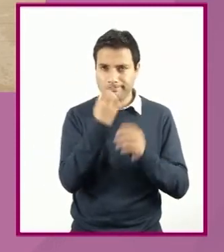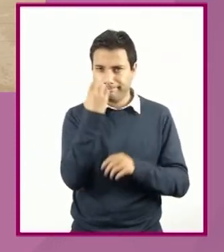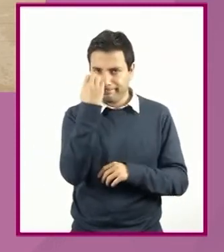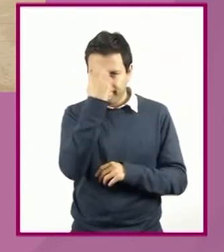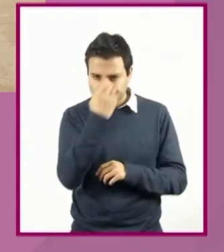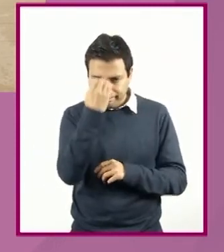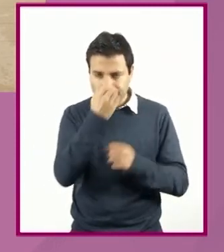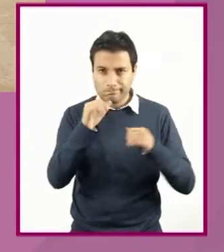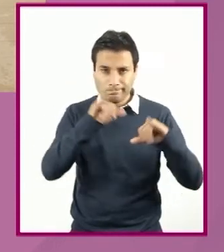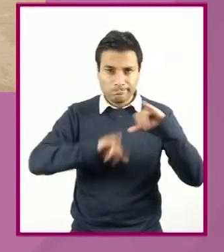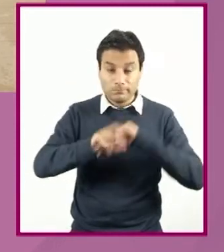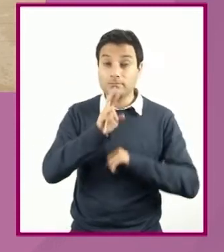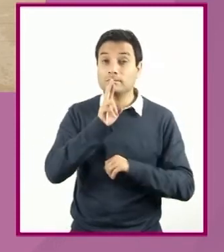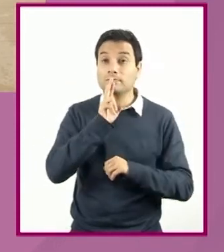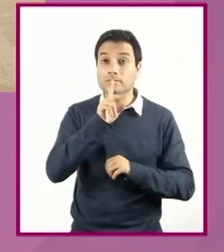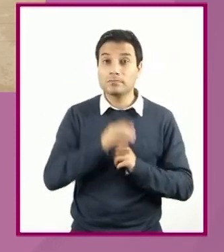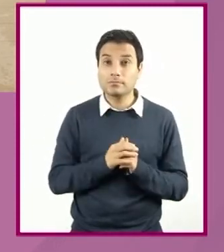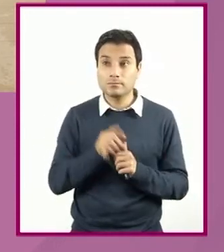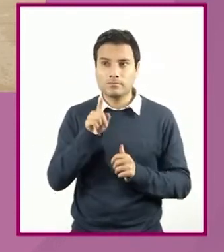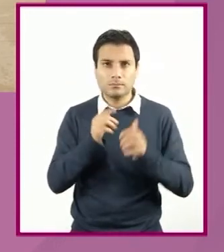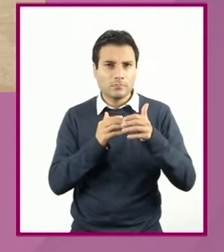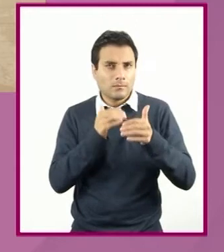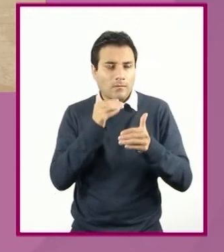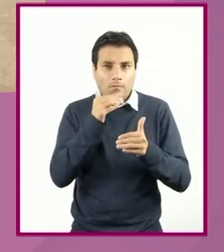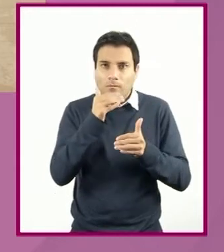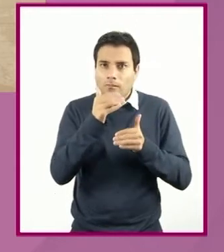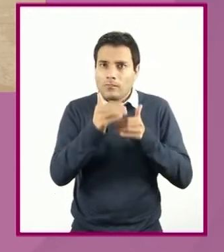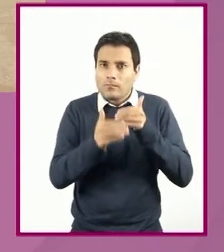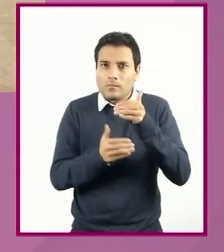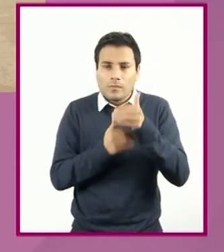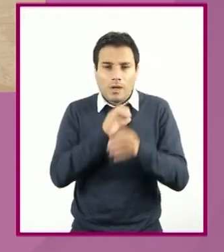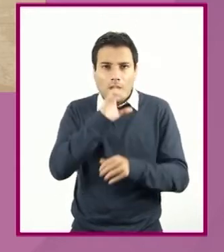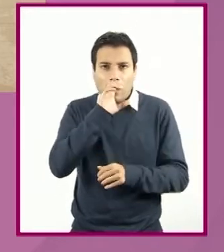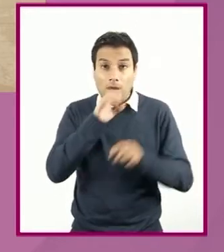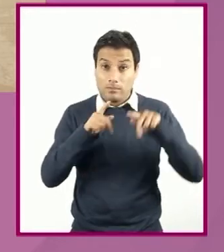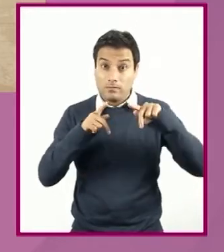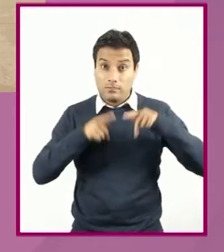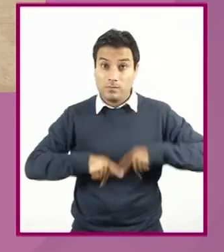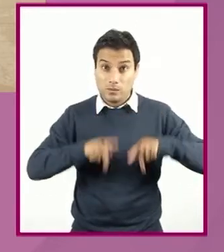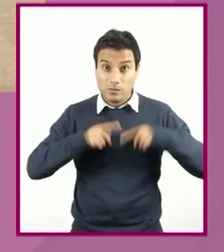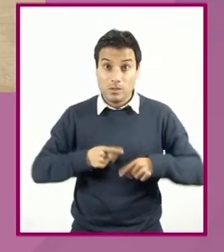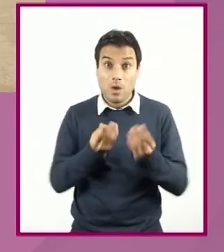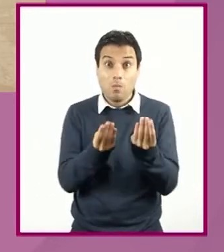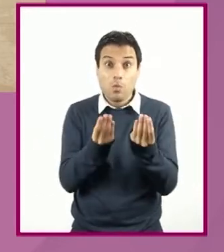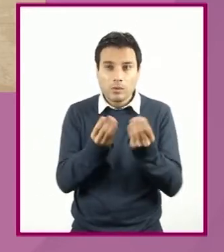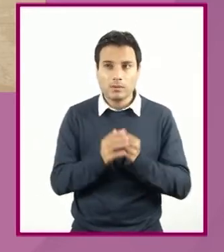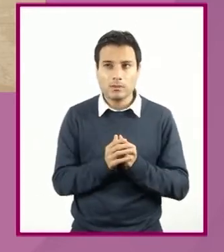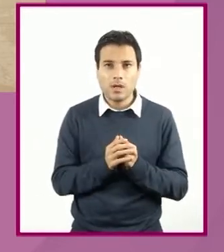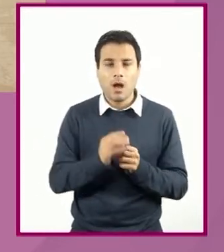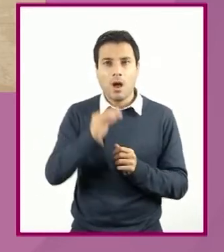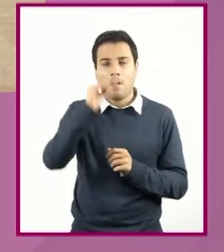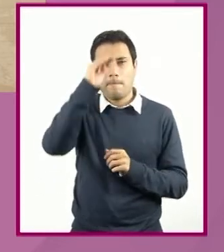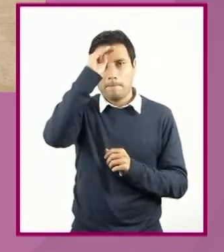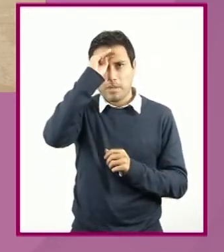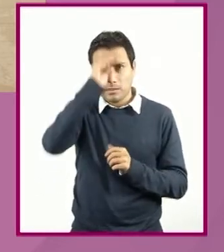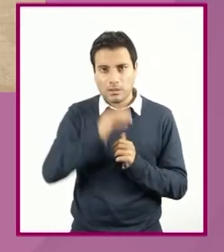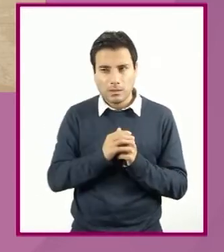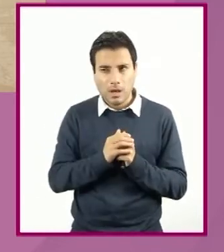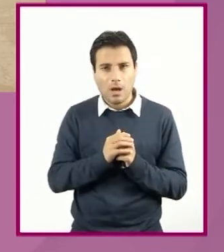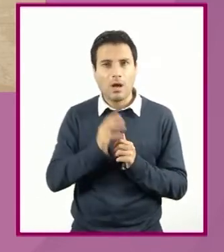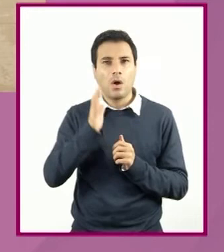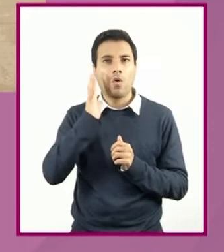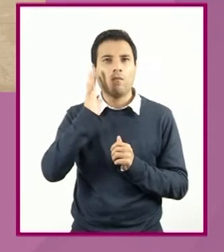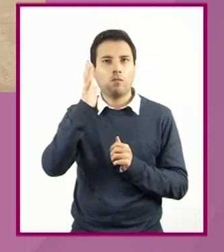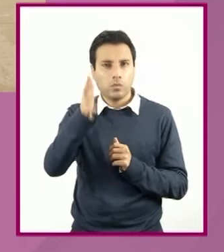experimentación. Sus avances eran tan impresionantes que llevaron a muchas personas a tener una firme creencia en las posibilidades